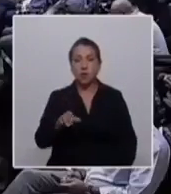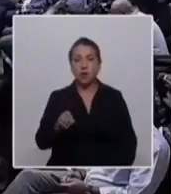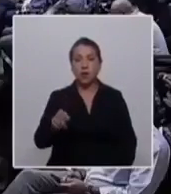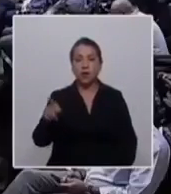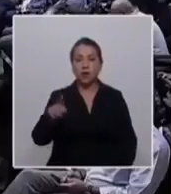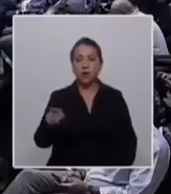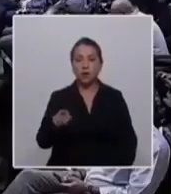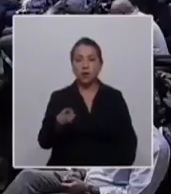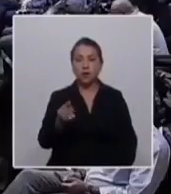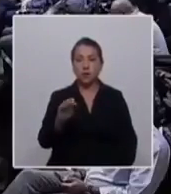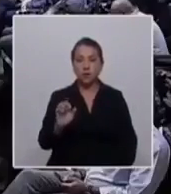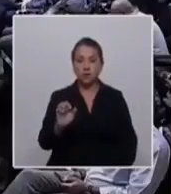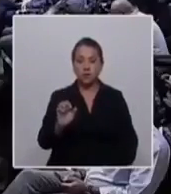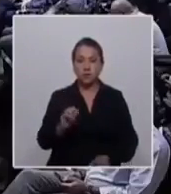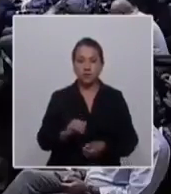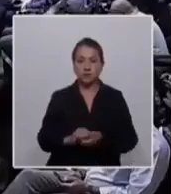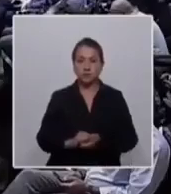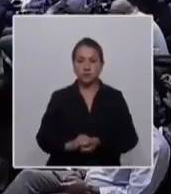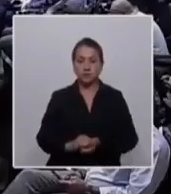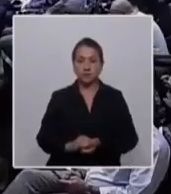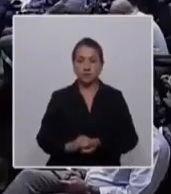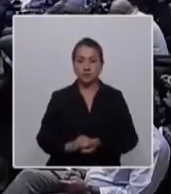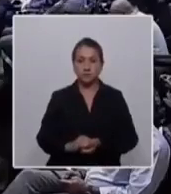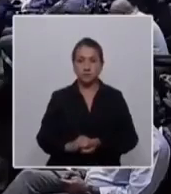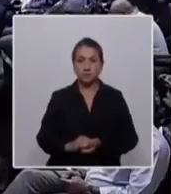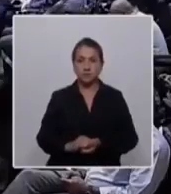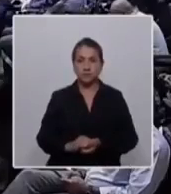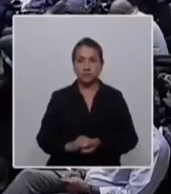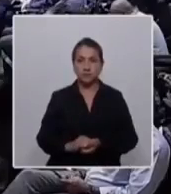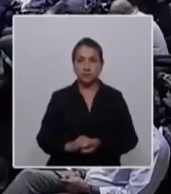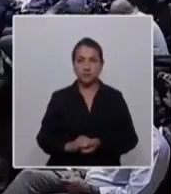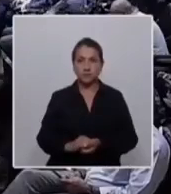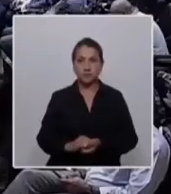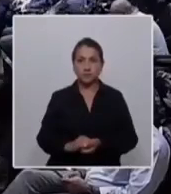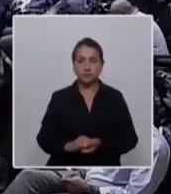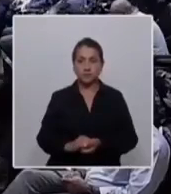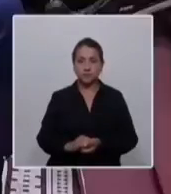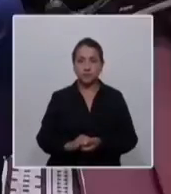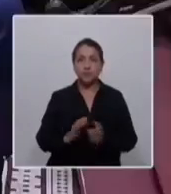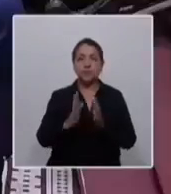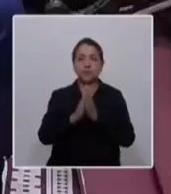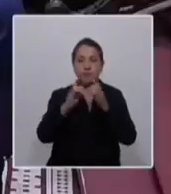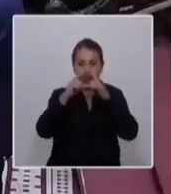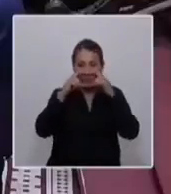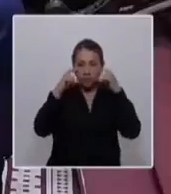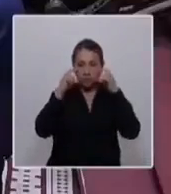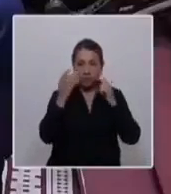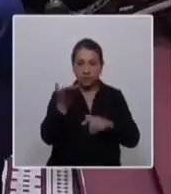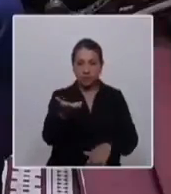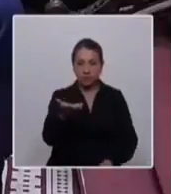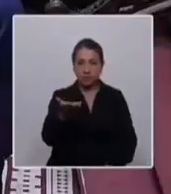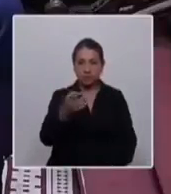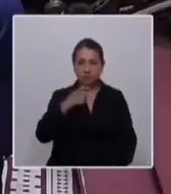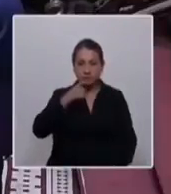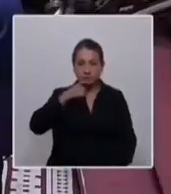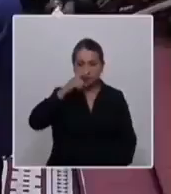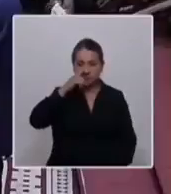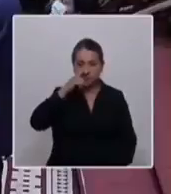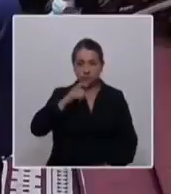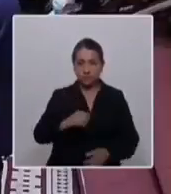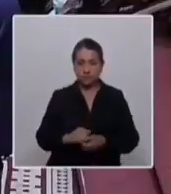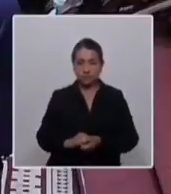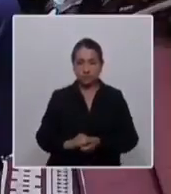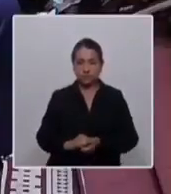durante varias horas seguidas juntos en la elección de la nueva mesa directiva. Es ahí donde se produce también este contagio más o menos